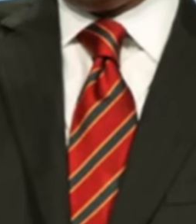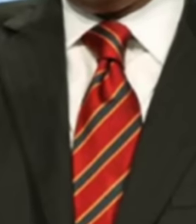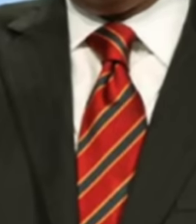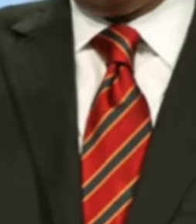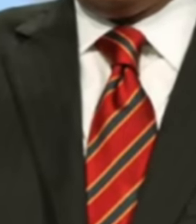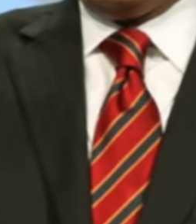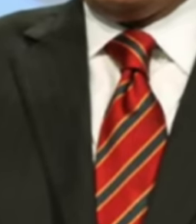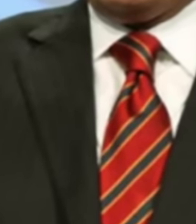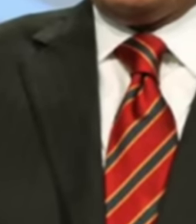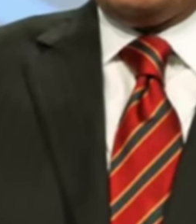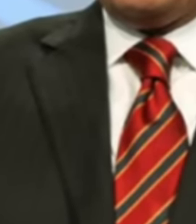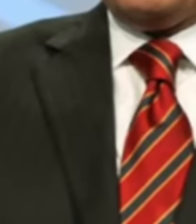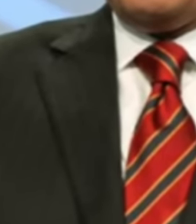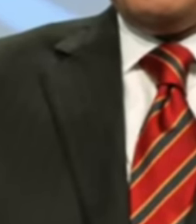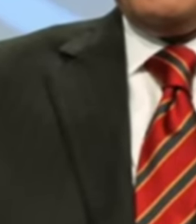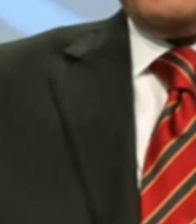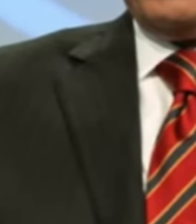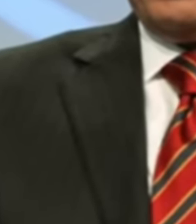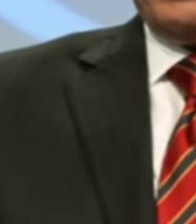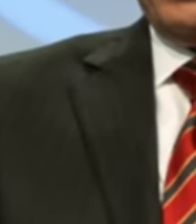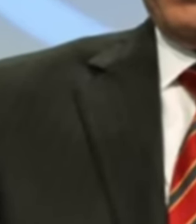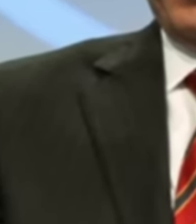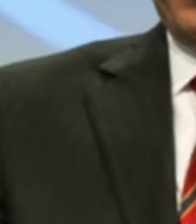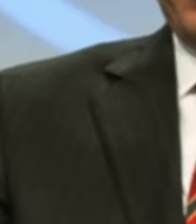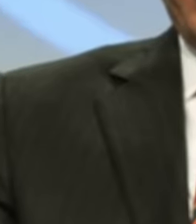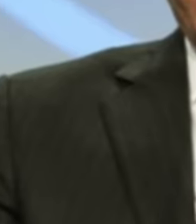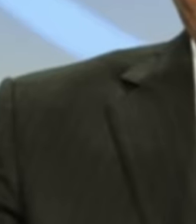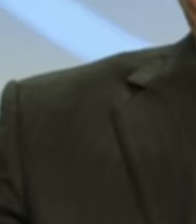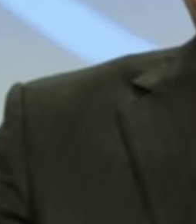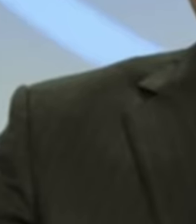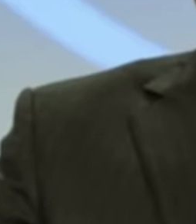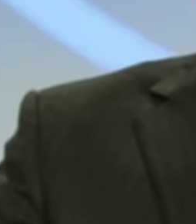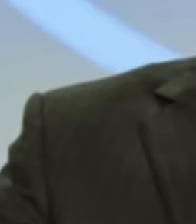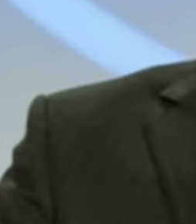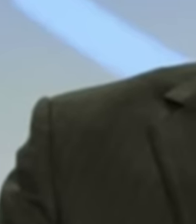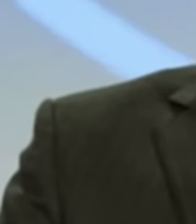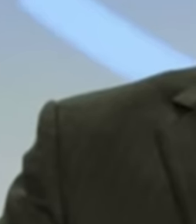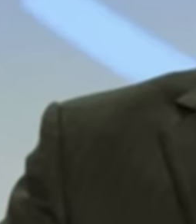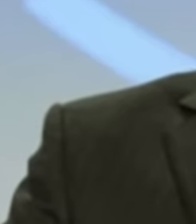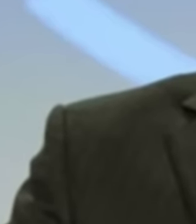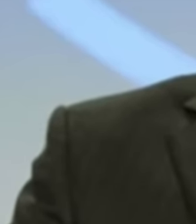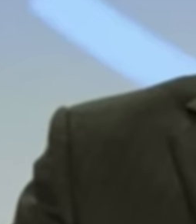delincuencia de cuello blanco. Y esa también